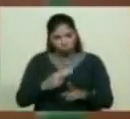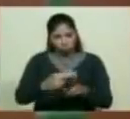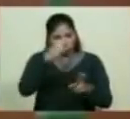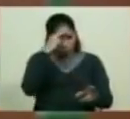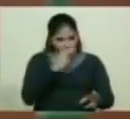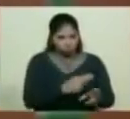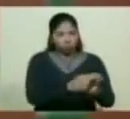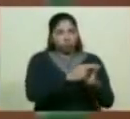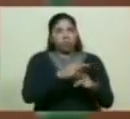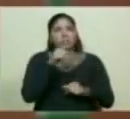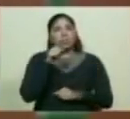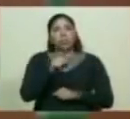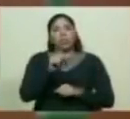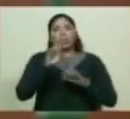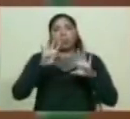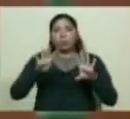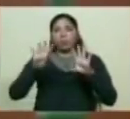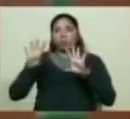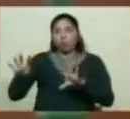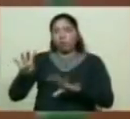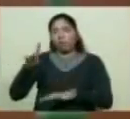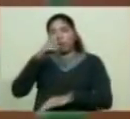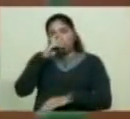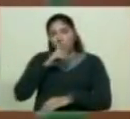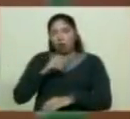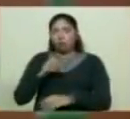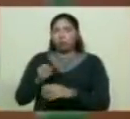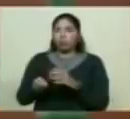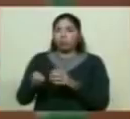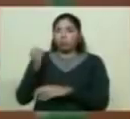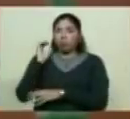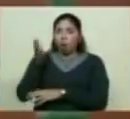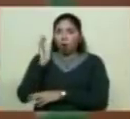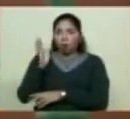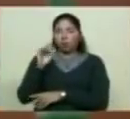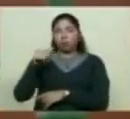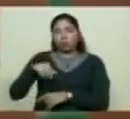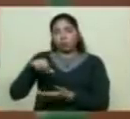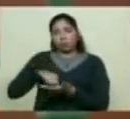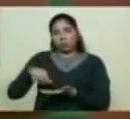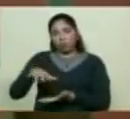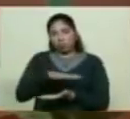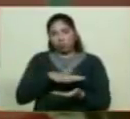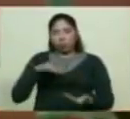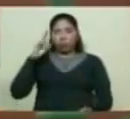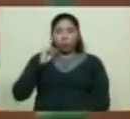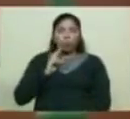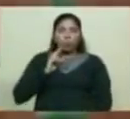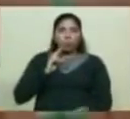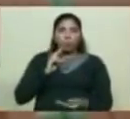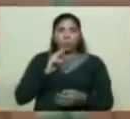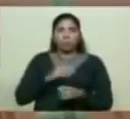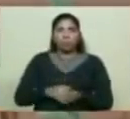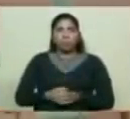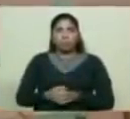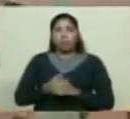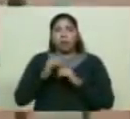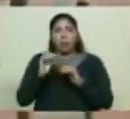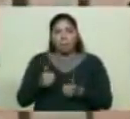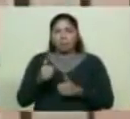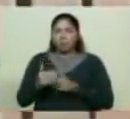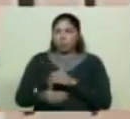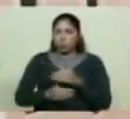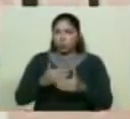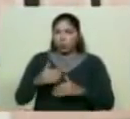99 años del congreso de angostura ahora bien decía que se inició el proceso de acumulación de